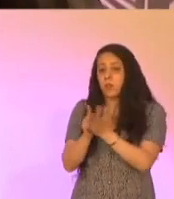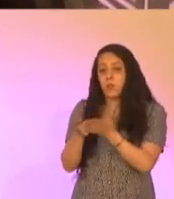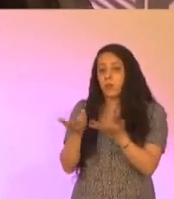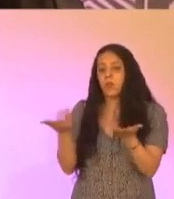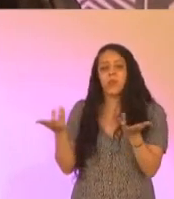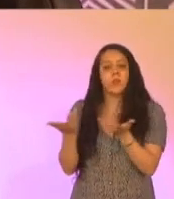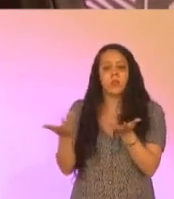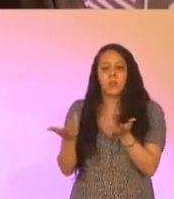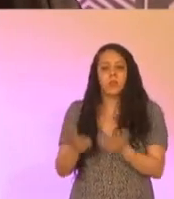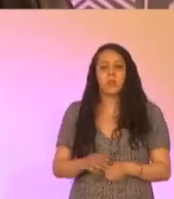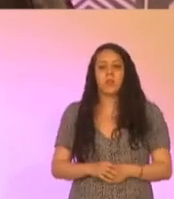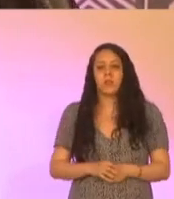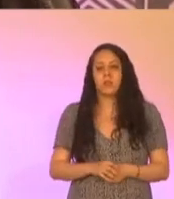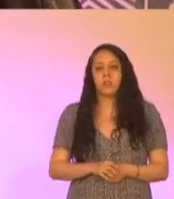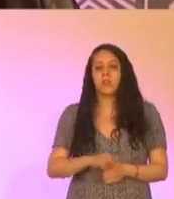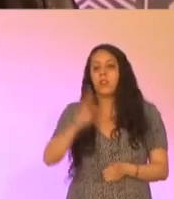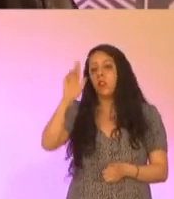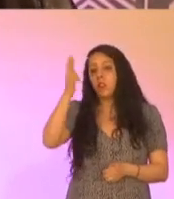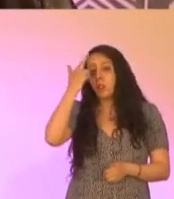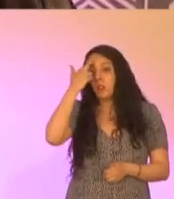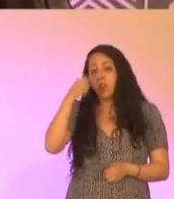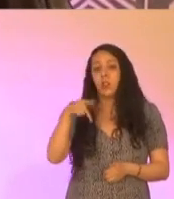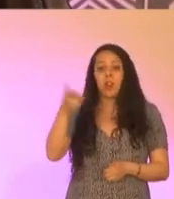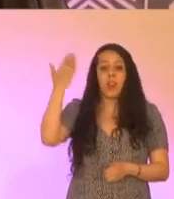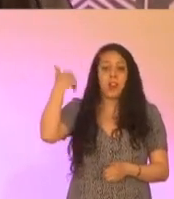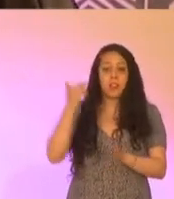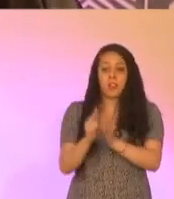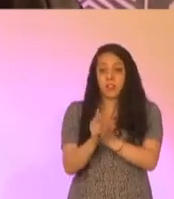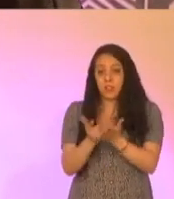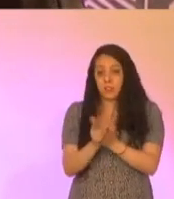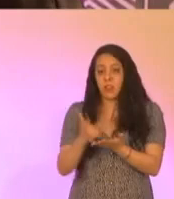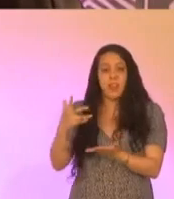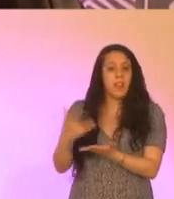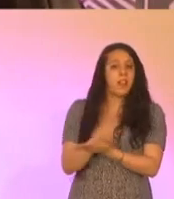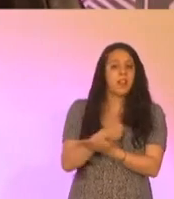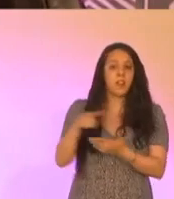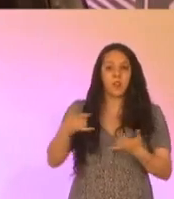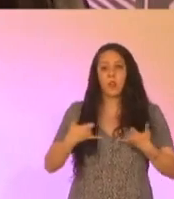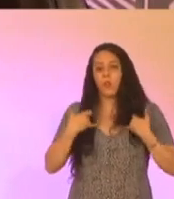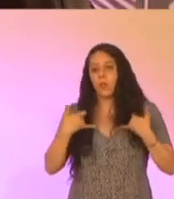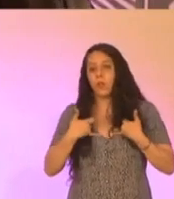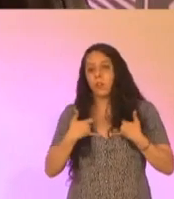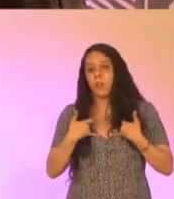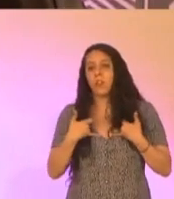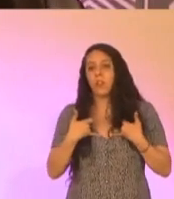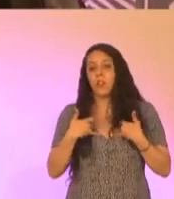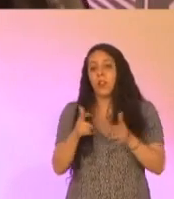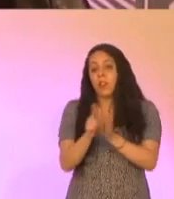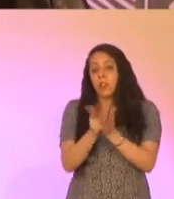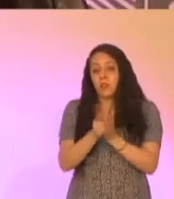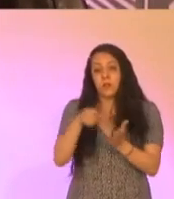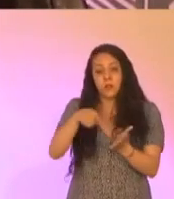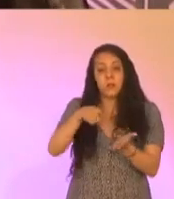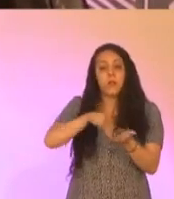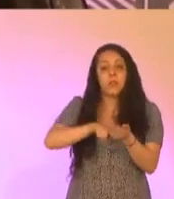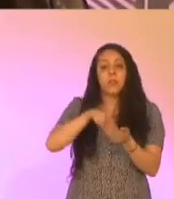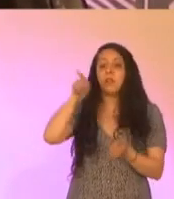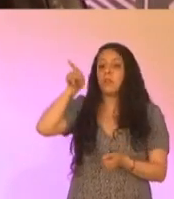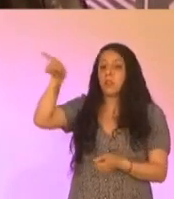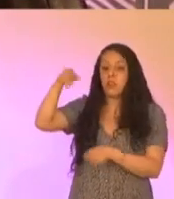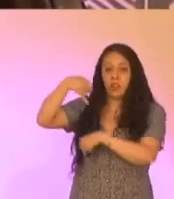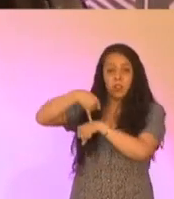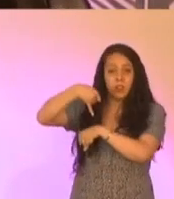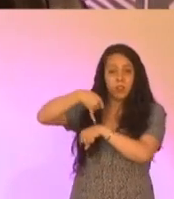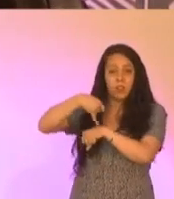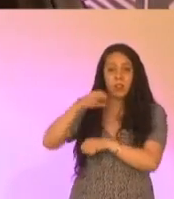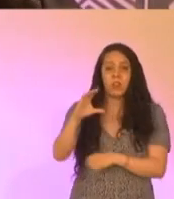prisión que fue un libro que ganó el premio nacional de crónica joven un libro donde cristina se fue la isla de curazao a hacer un estudio